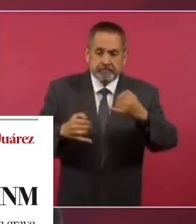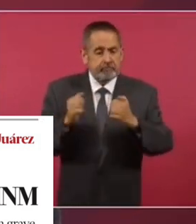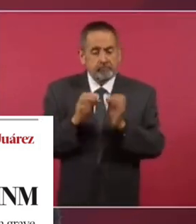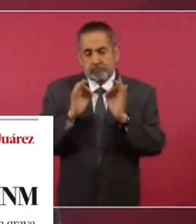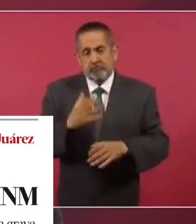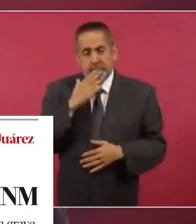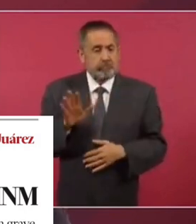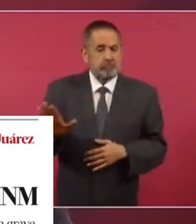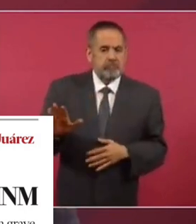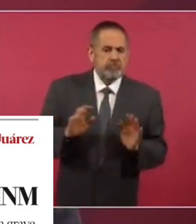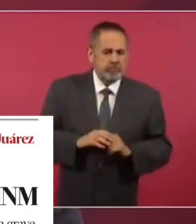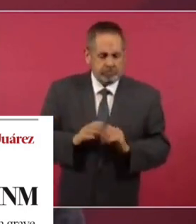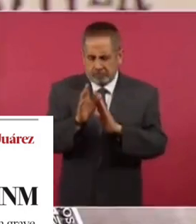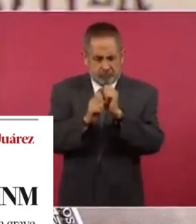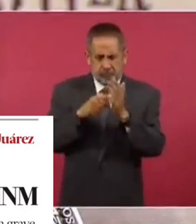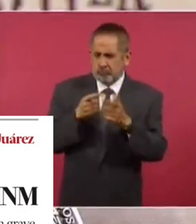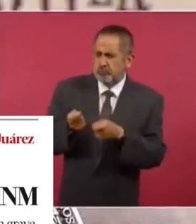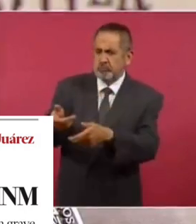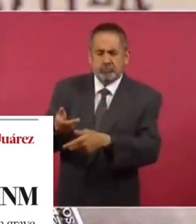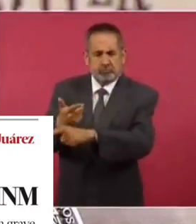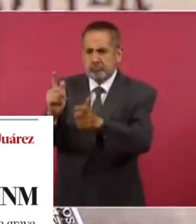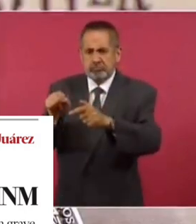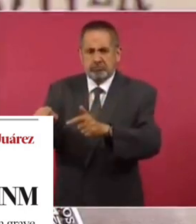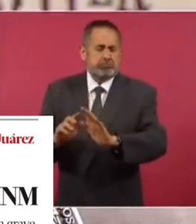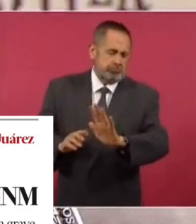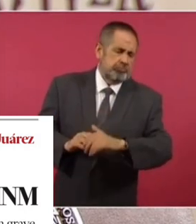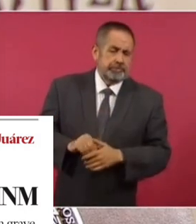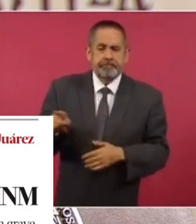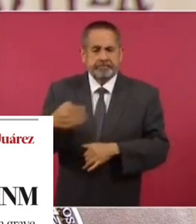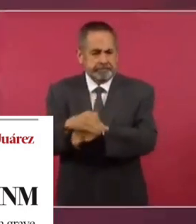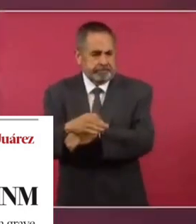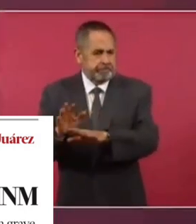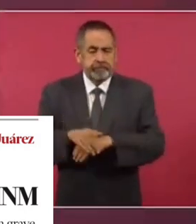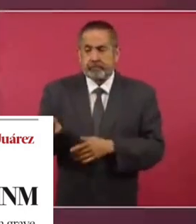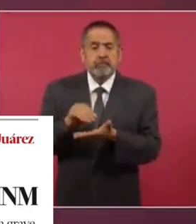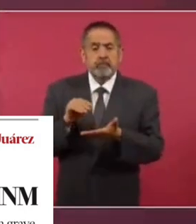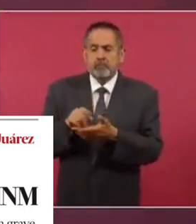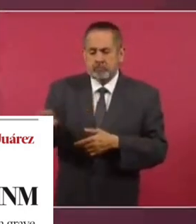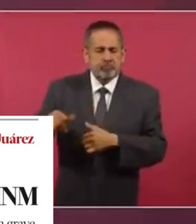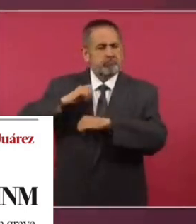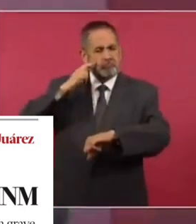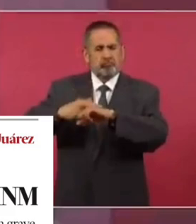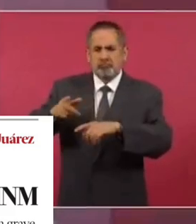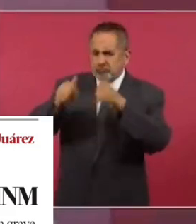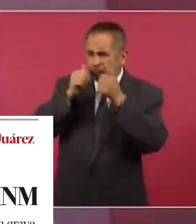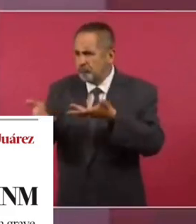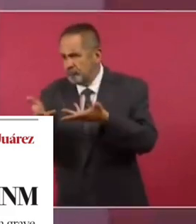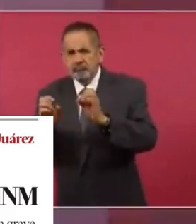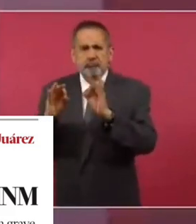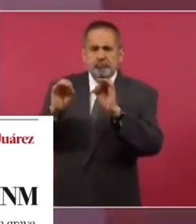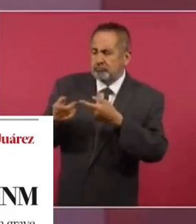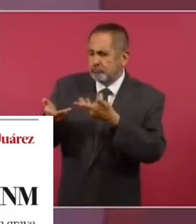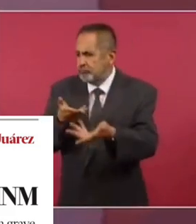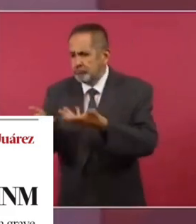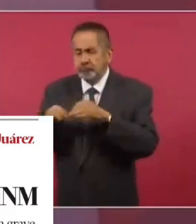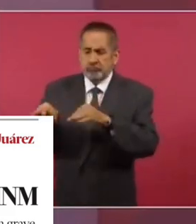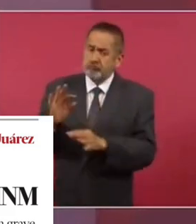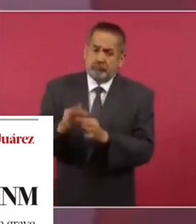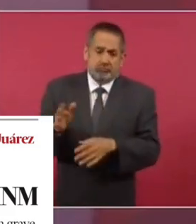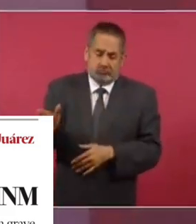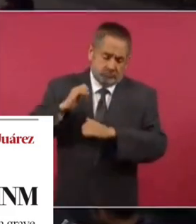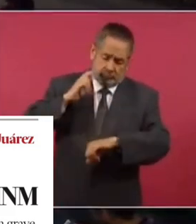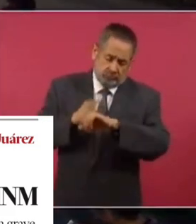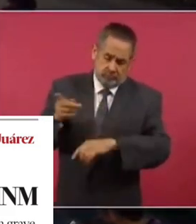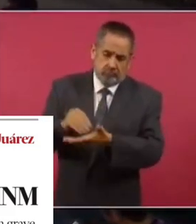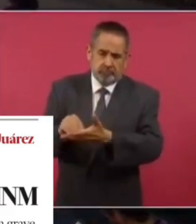es también su garantía constitucional, en libertad. Se mantiene en este momento en el ejercicio de su cargo atendiendo los asuntos del instituto a